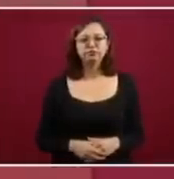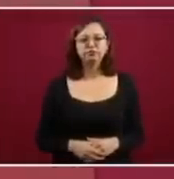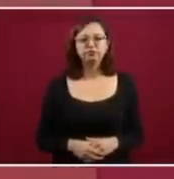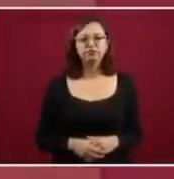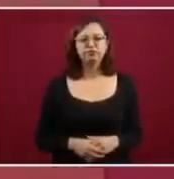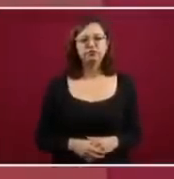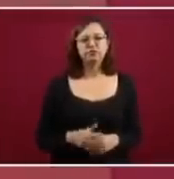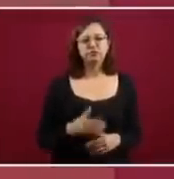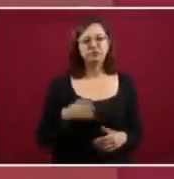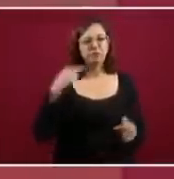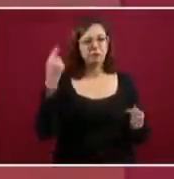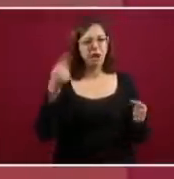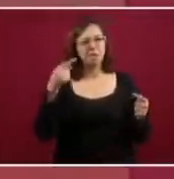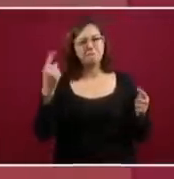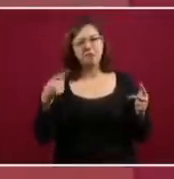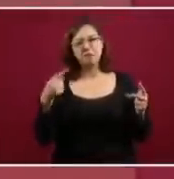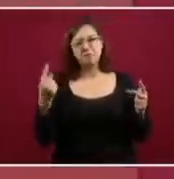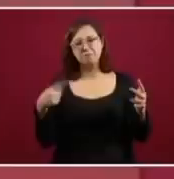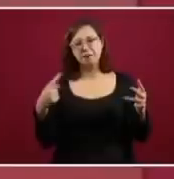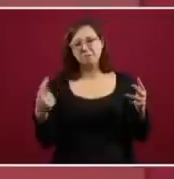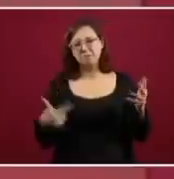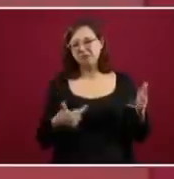etcétera etcétera etcétera